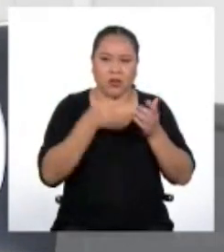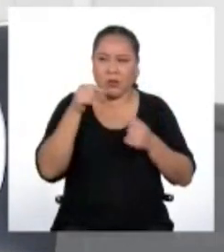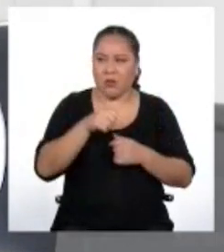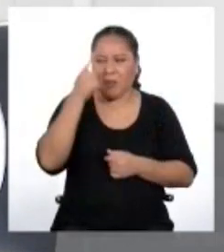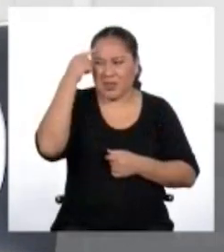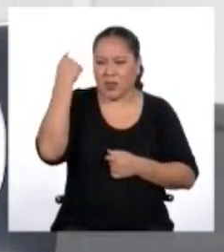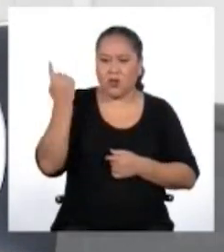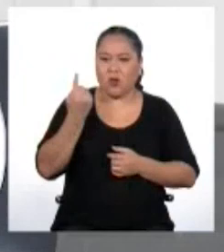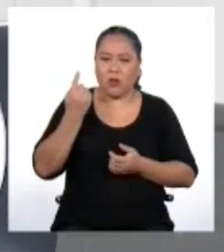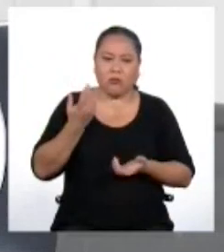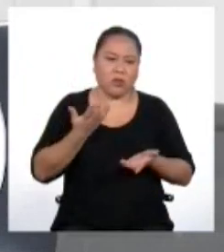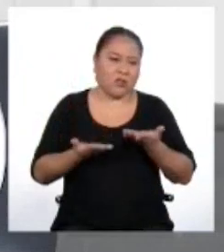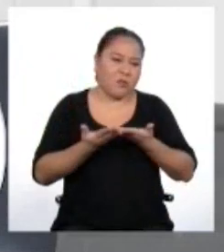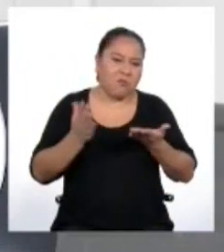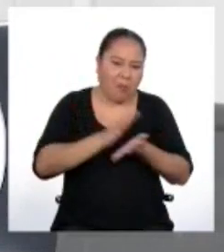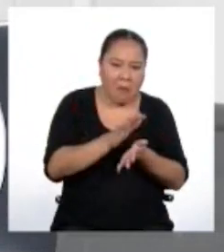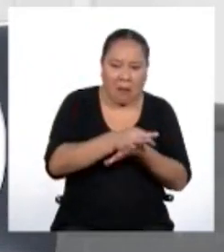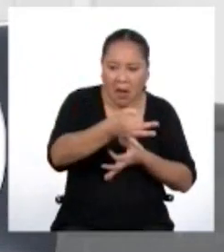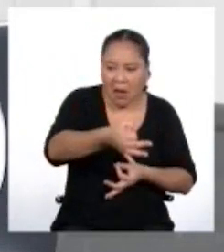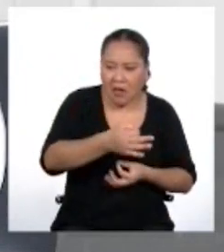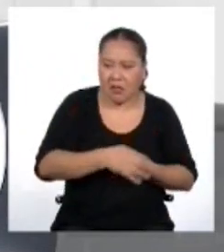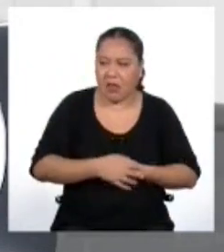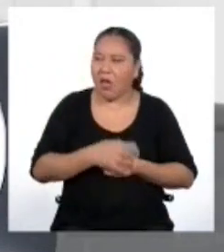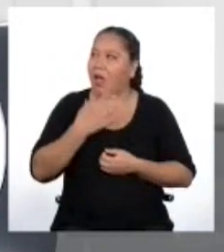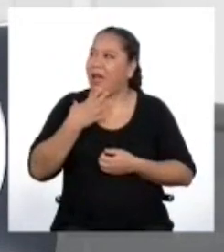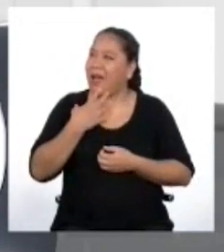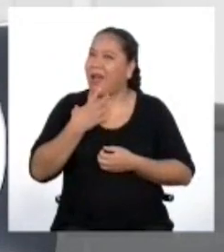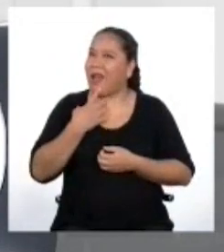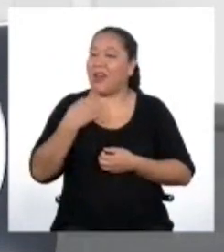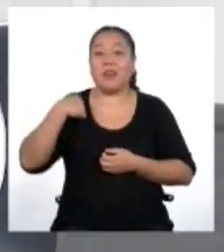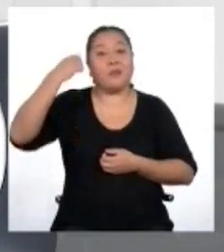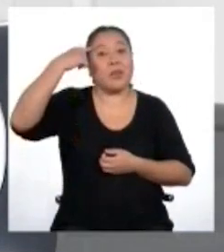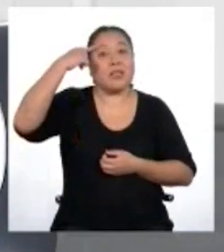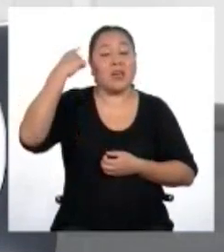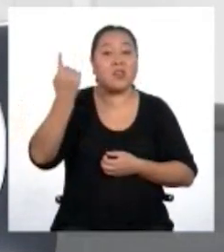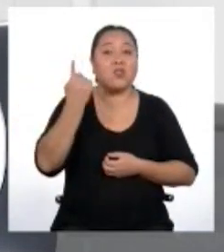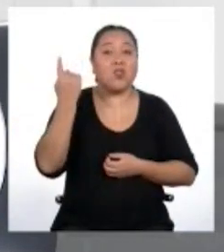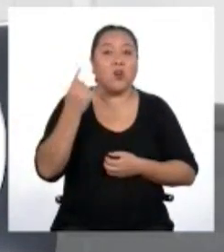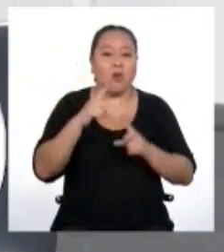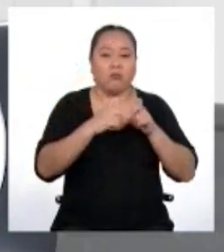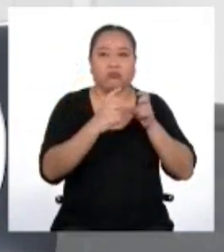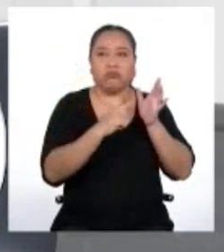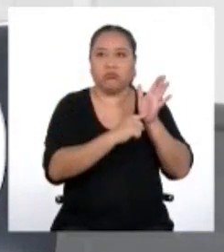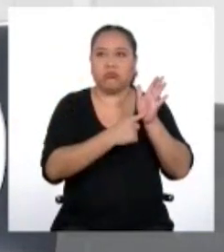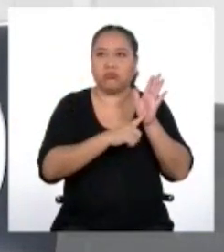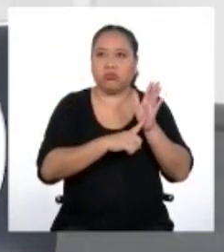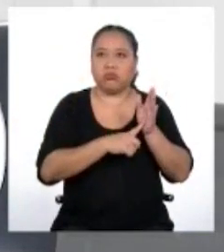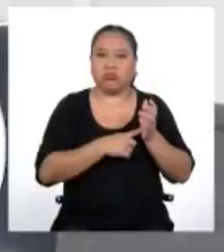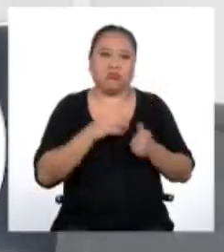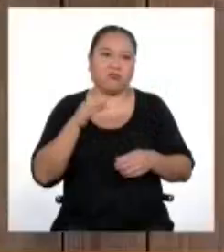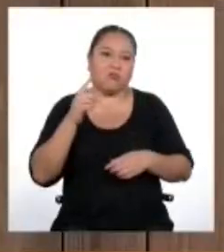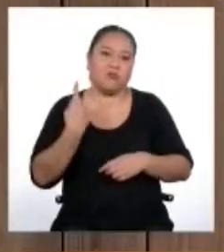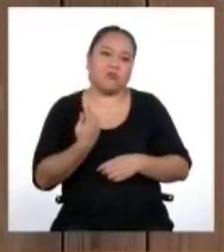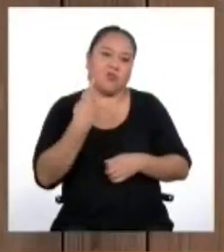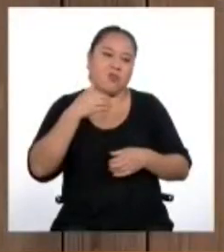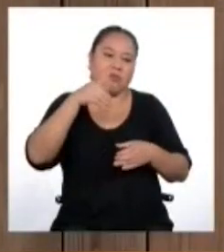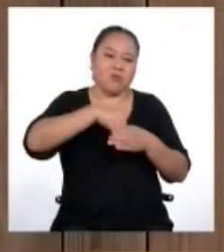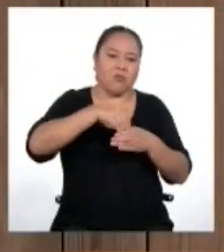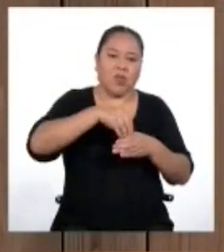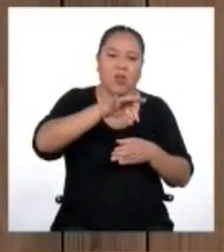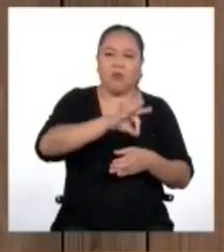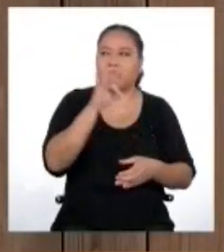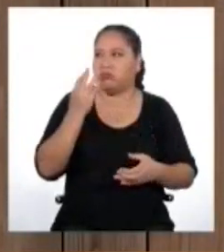sus trámites. Aunque... y también pensaba que solo servía para usarlo al momento de votar.